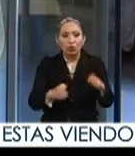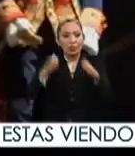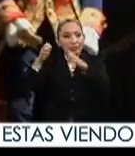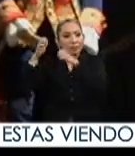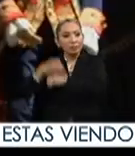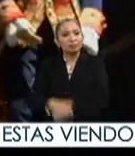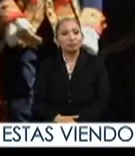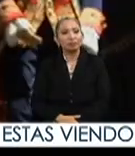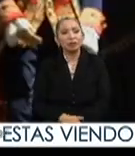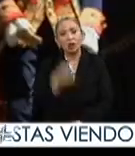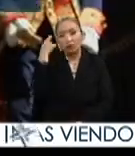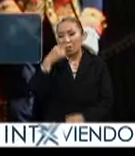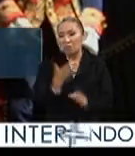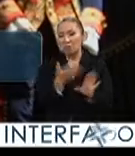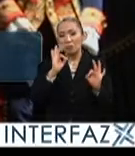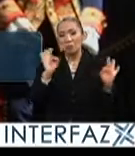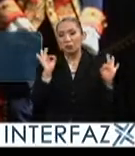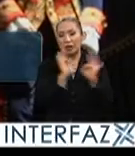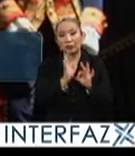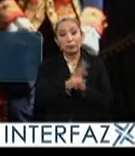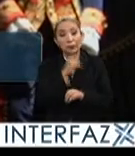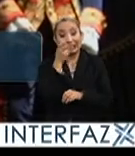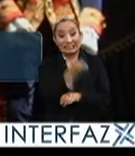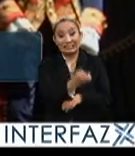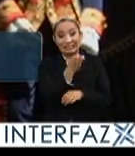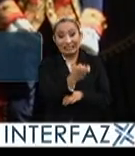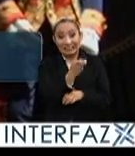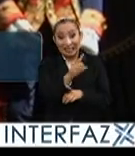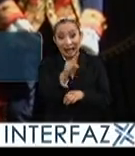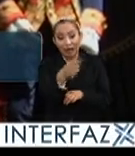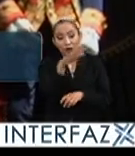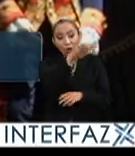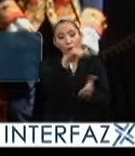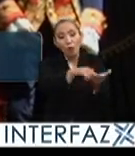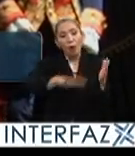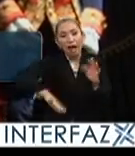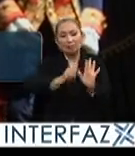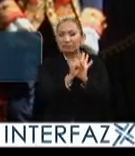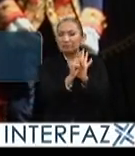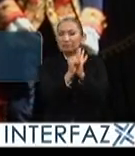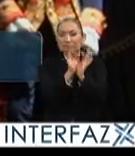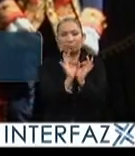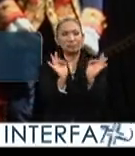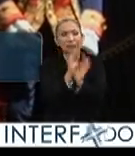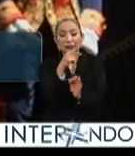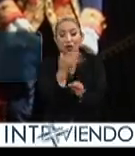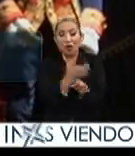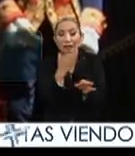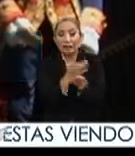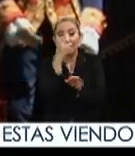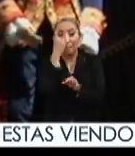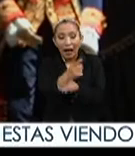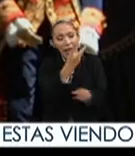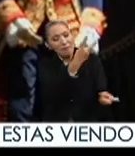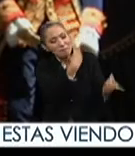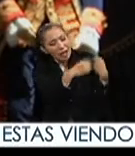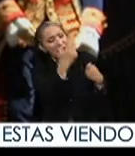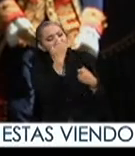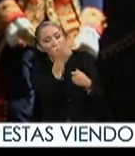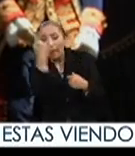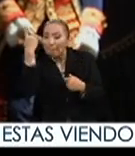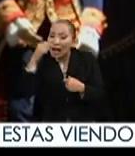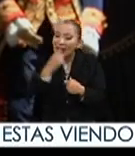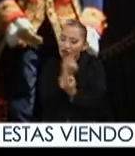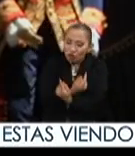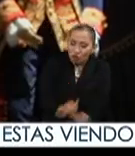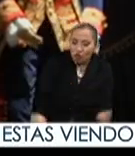edificio. Creo que va a ser bien importante porque este va a ser un espacio icónico ya a partir de este momento para que vengan las escuelas, para que